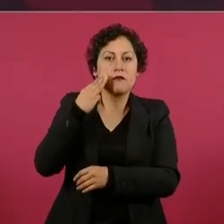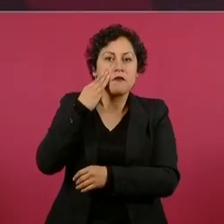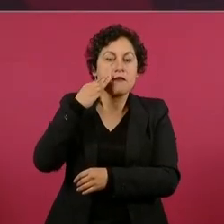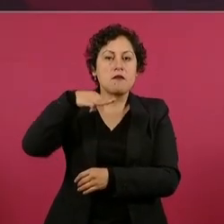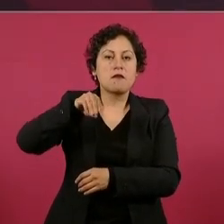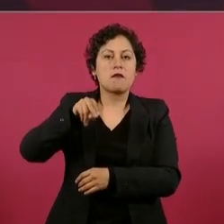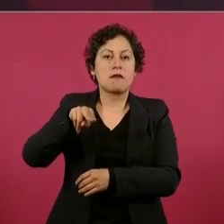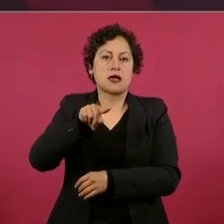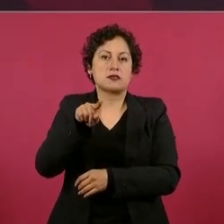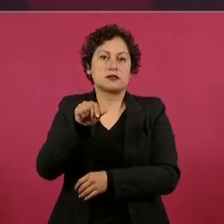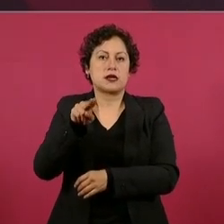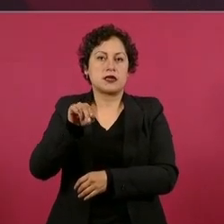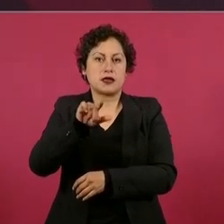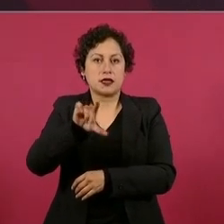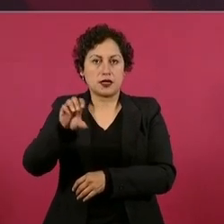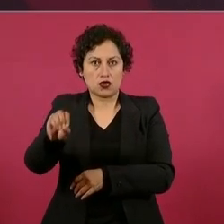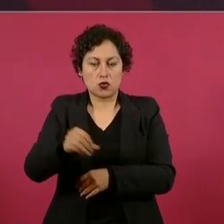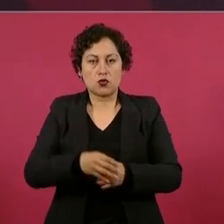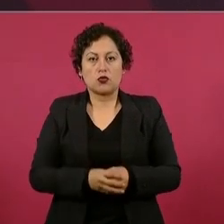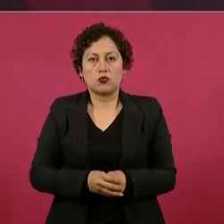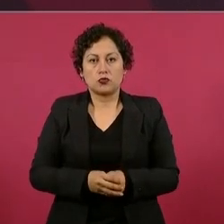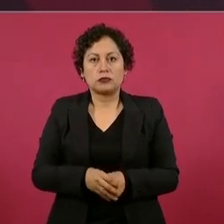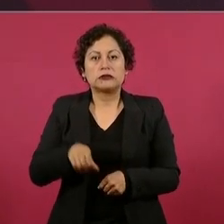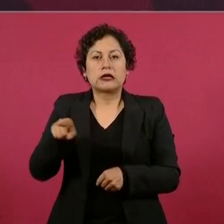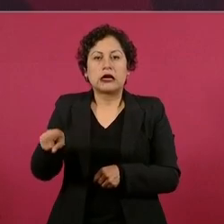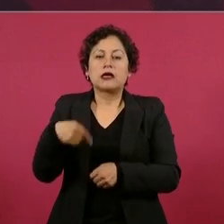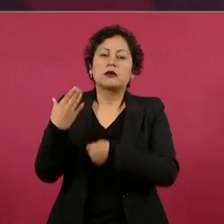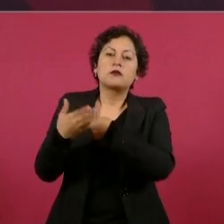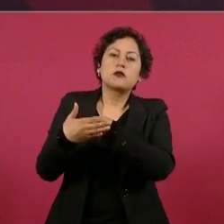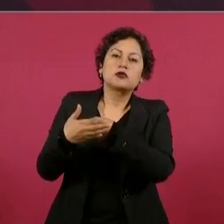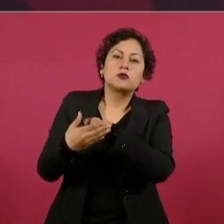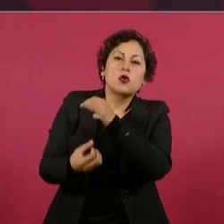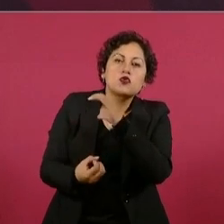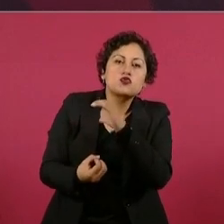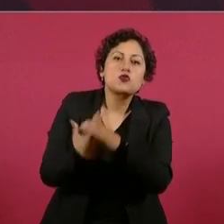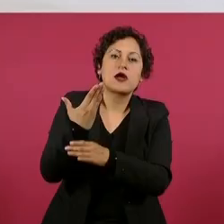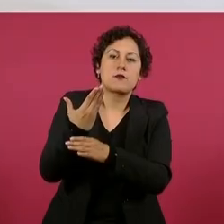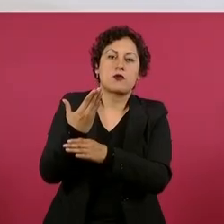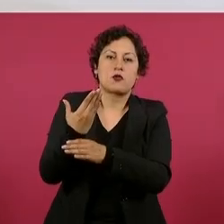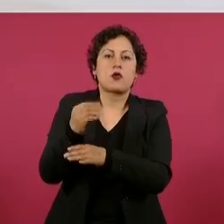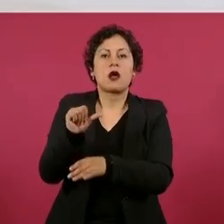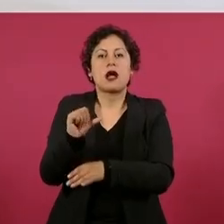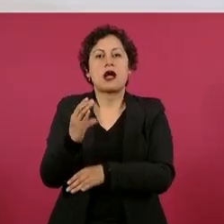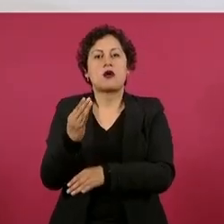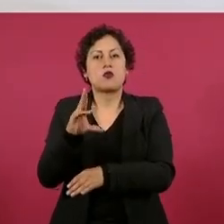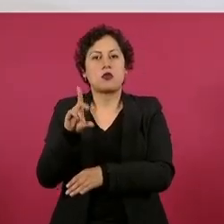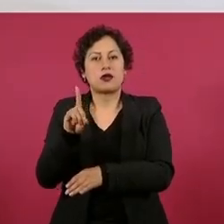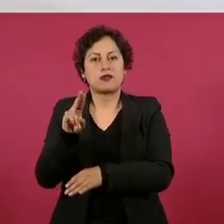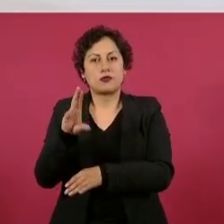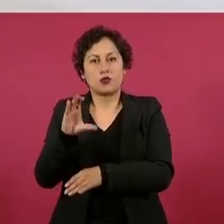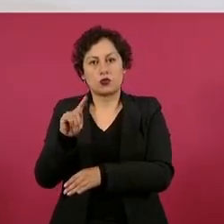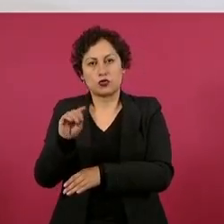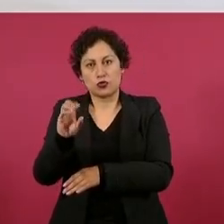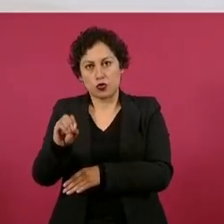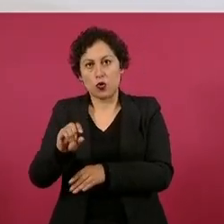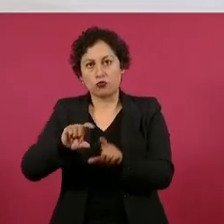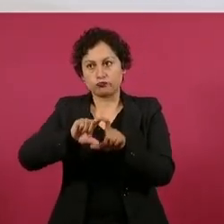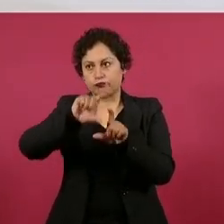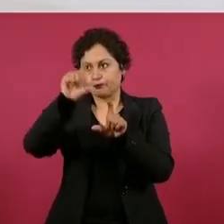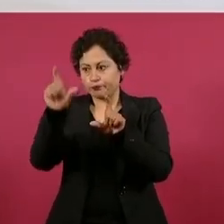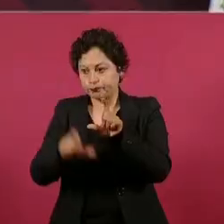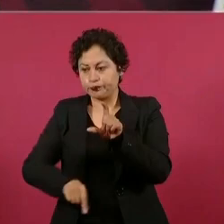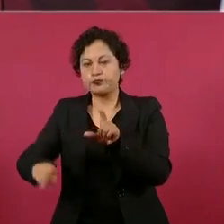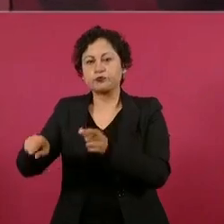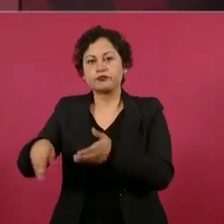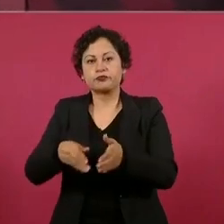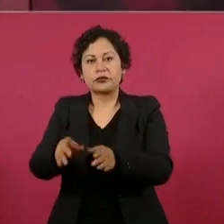Se va a inaugurar un acueducto. Vamos a tener también una reunión en